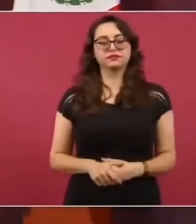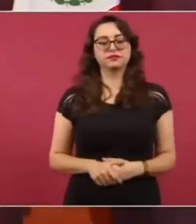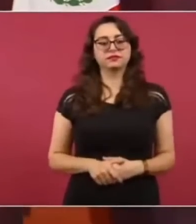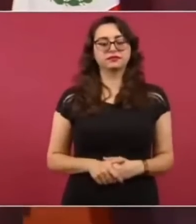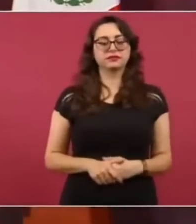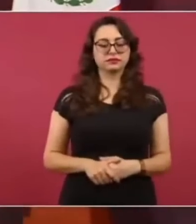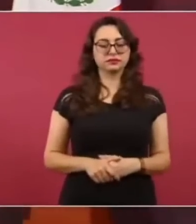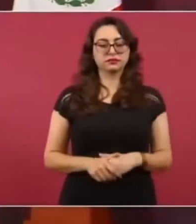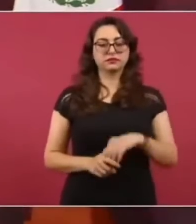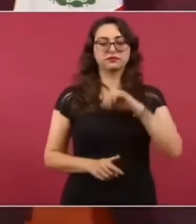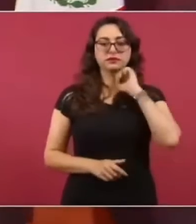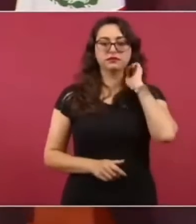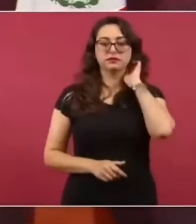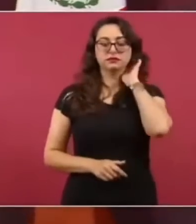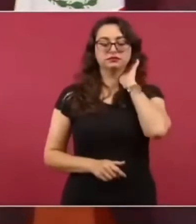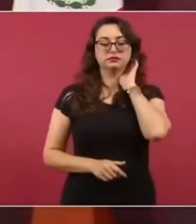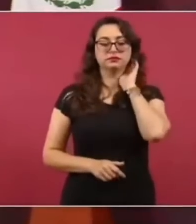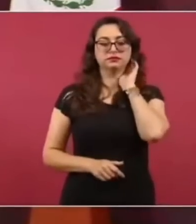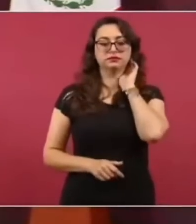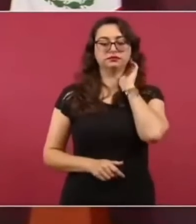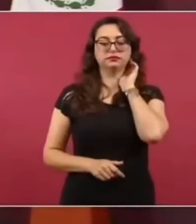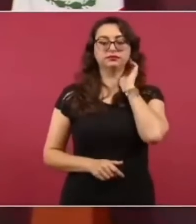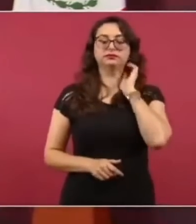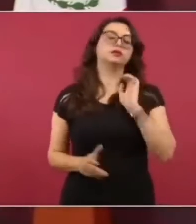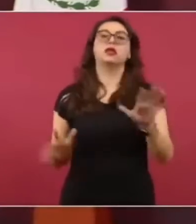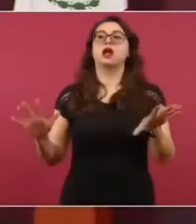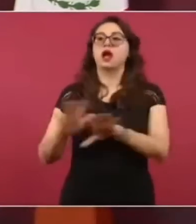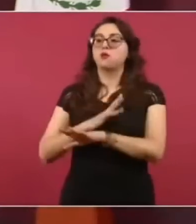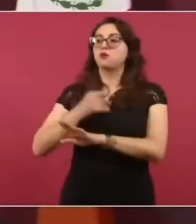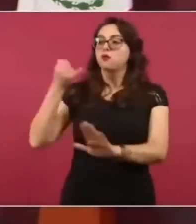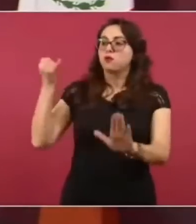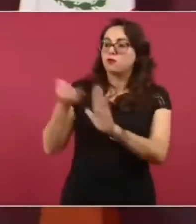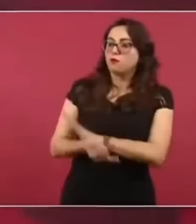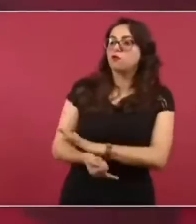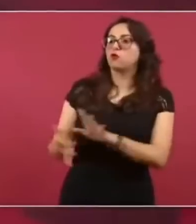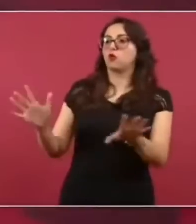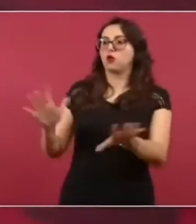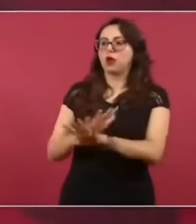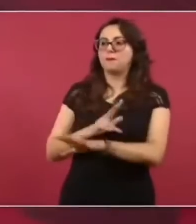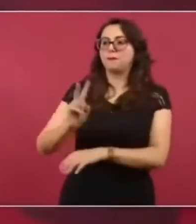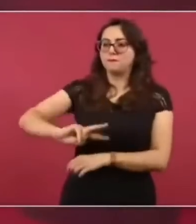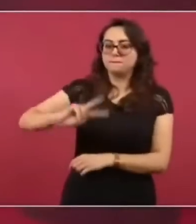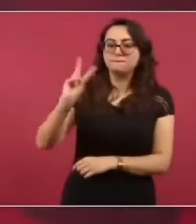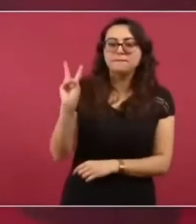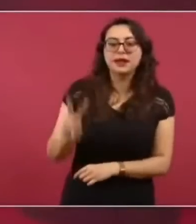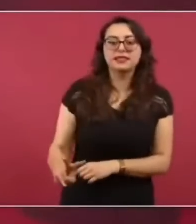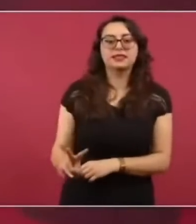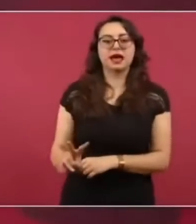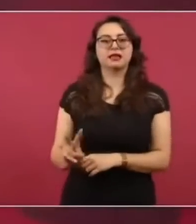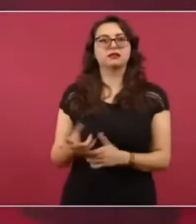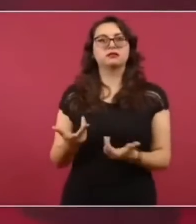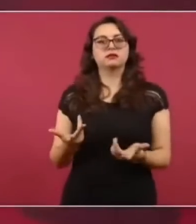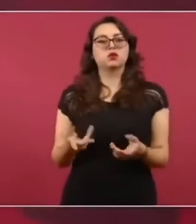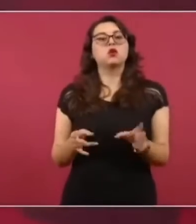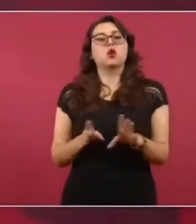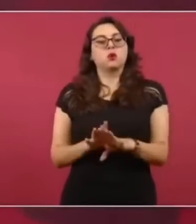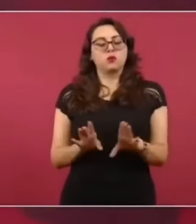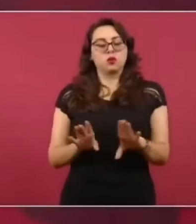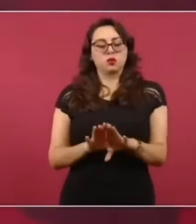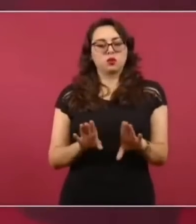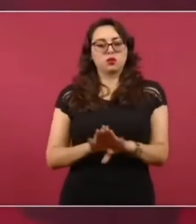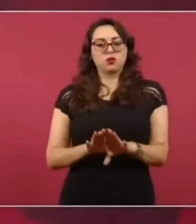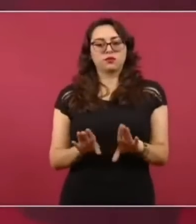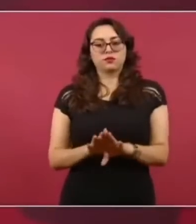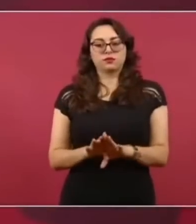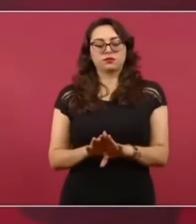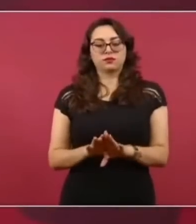¿Qué puede ser un cambio de fondo, un cambio verdadero? el que